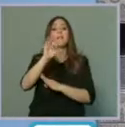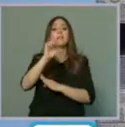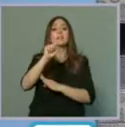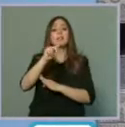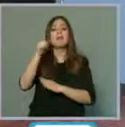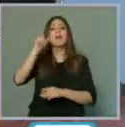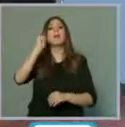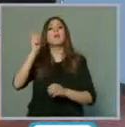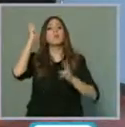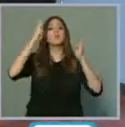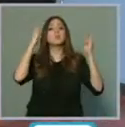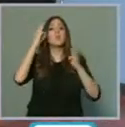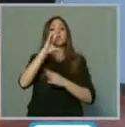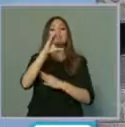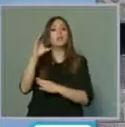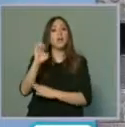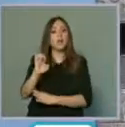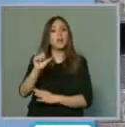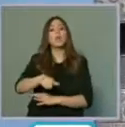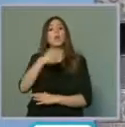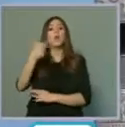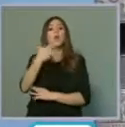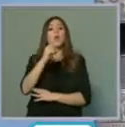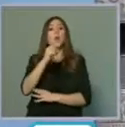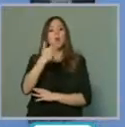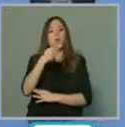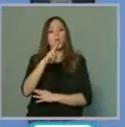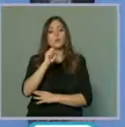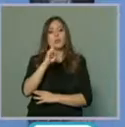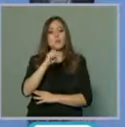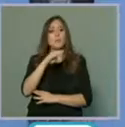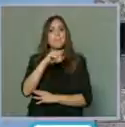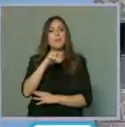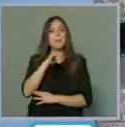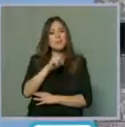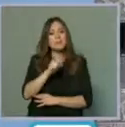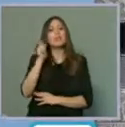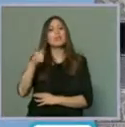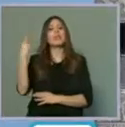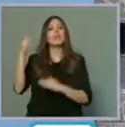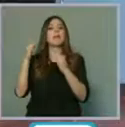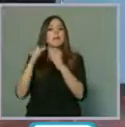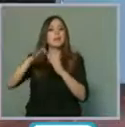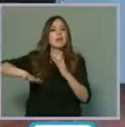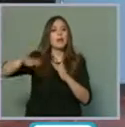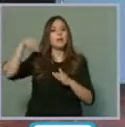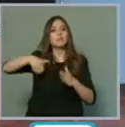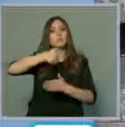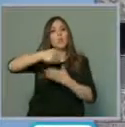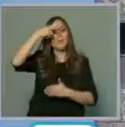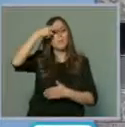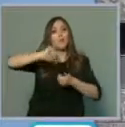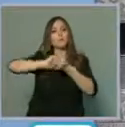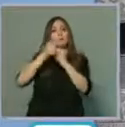España en México. Y además lo van a estar acompañando House of Mamis. Okay. House of Mamis es una casa Vogue de la Ciudad de México, entonces van a estar bailando